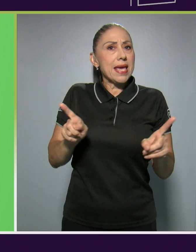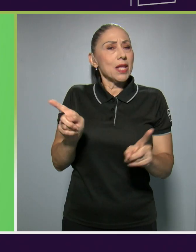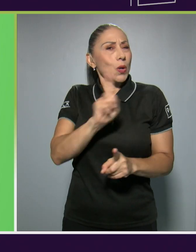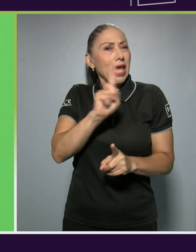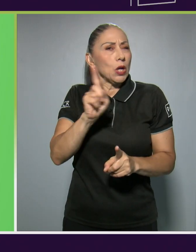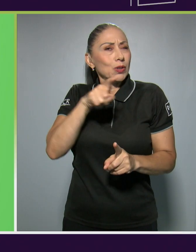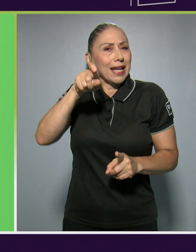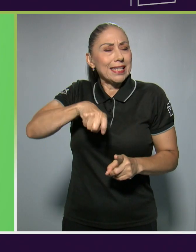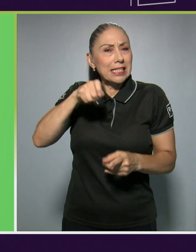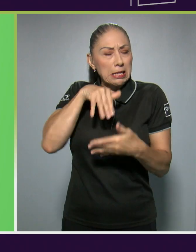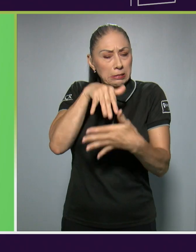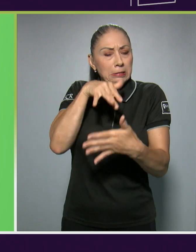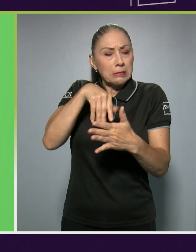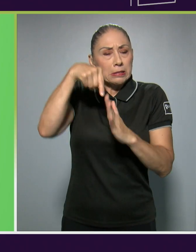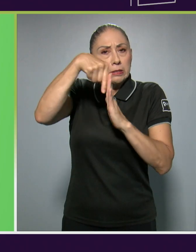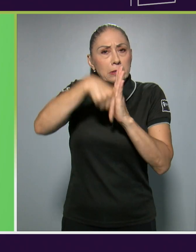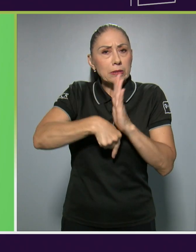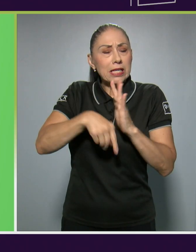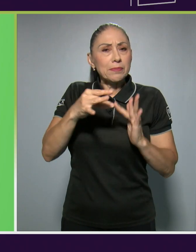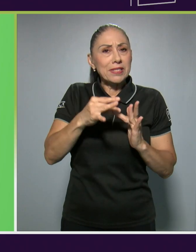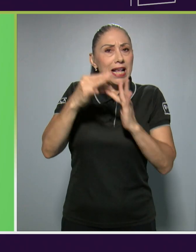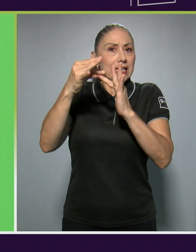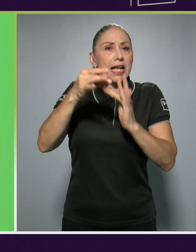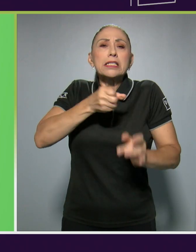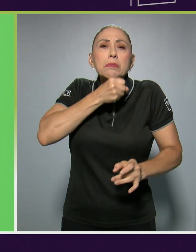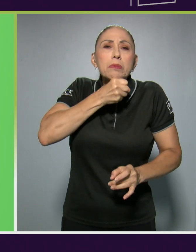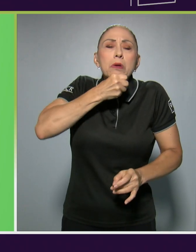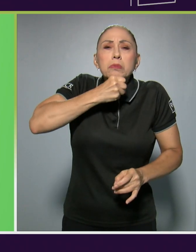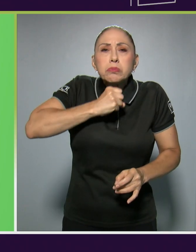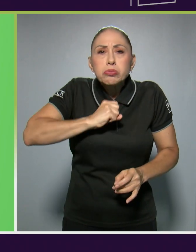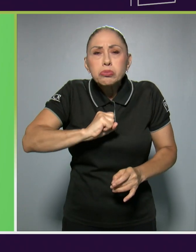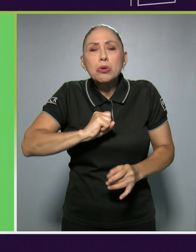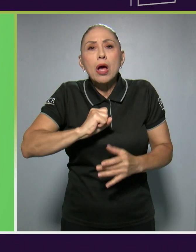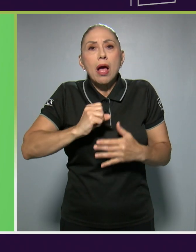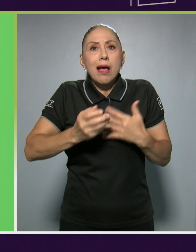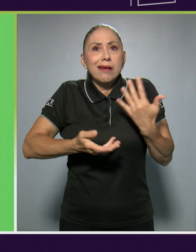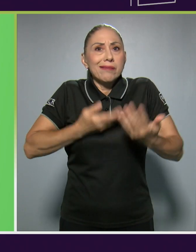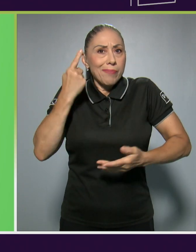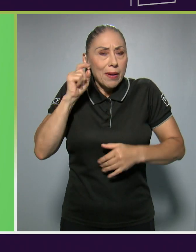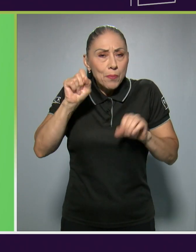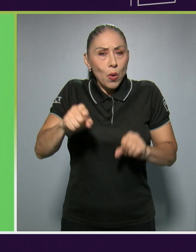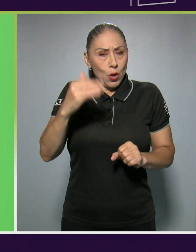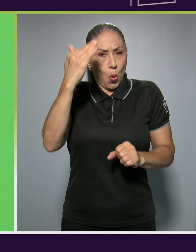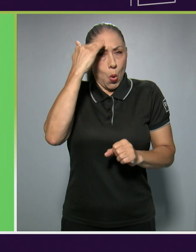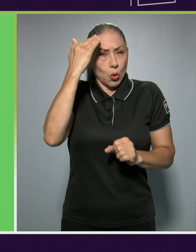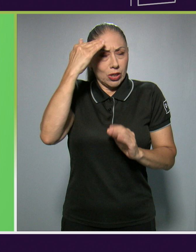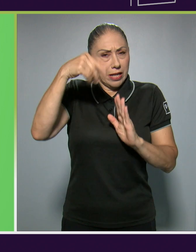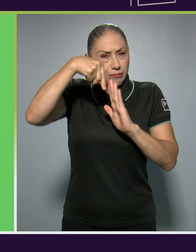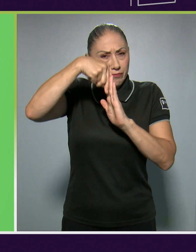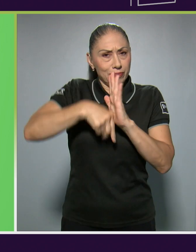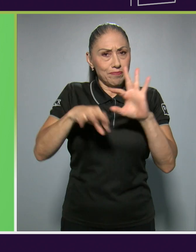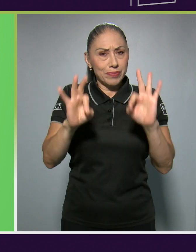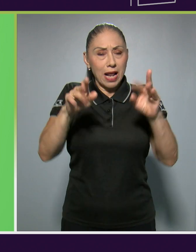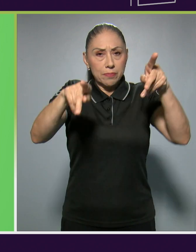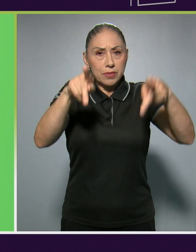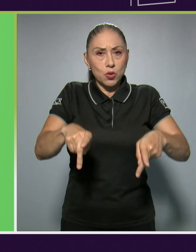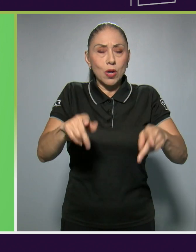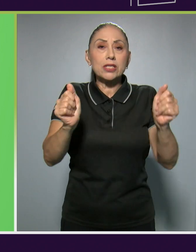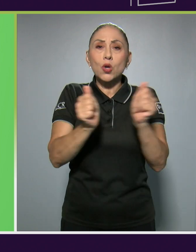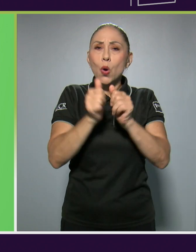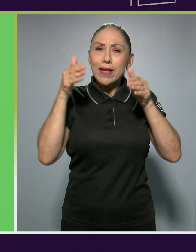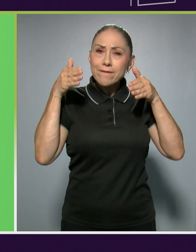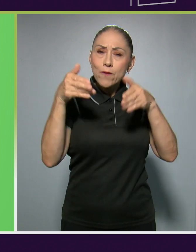vejez, envejecimiento o gerontología para conocer y atender a las personas desde un enfoque de derechos humanos